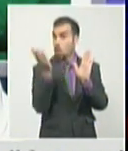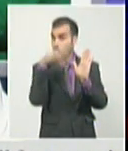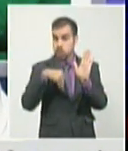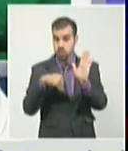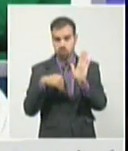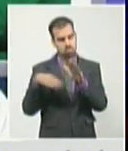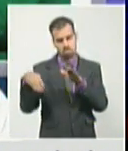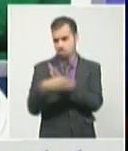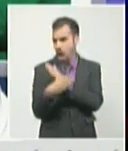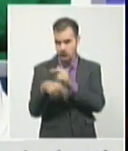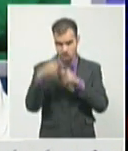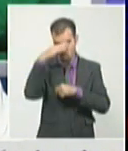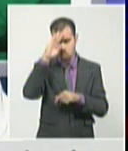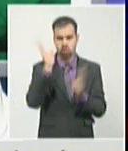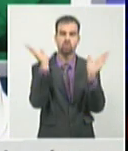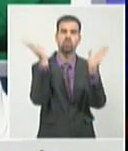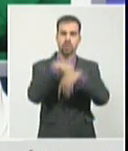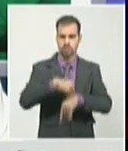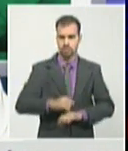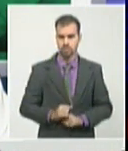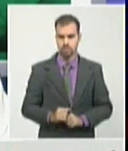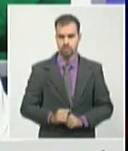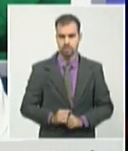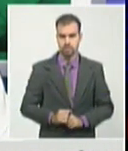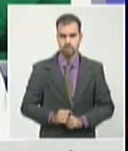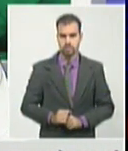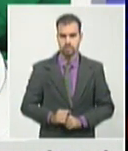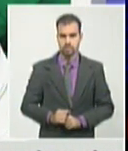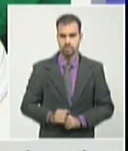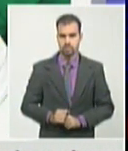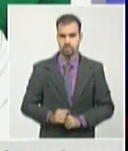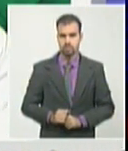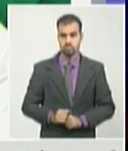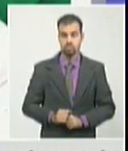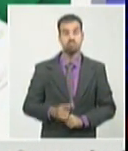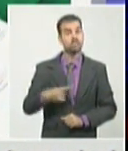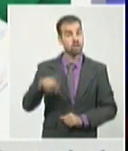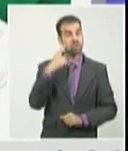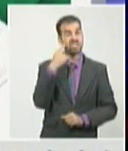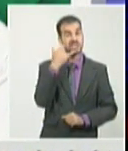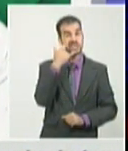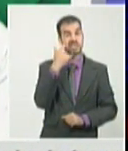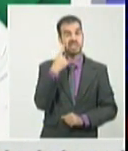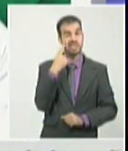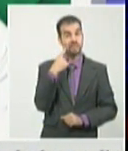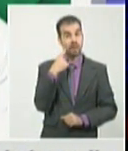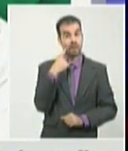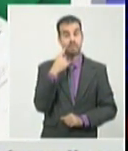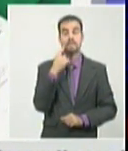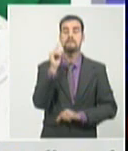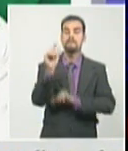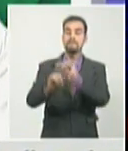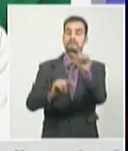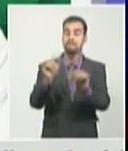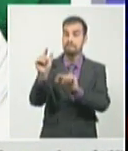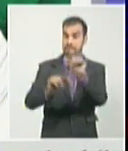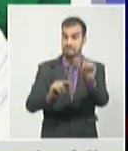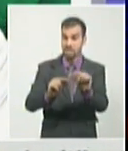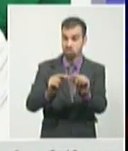en seguimiento ya como lo vimos en el en la pantalla en el número de casos importados confirmados